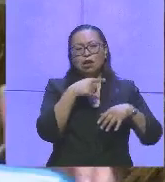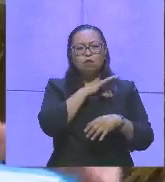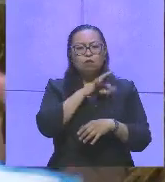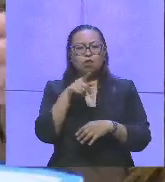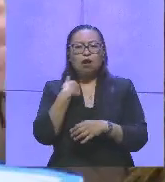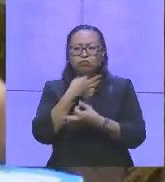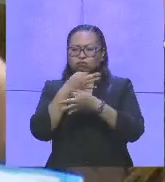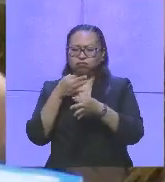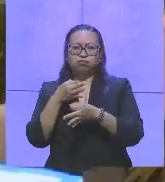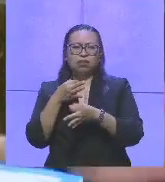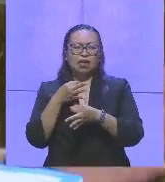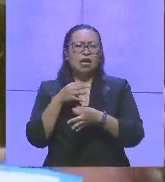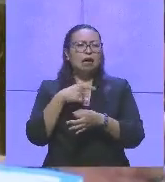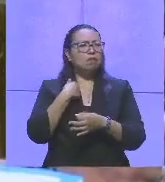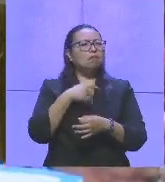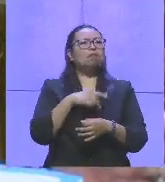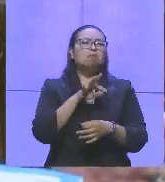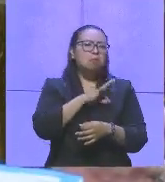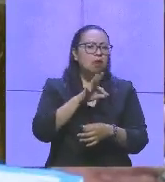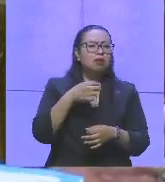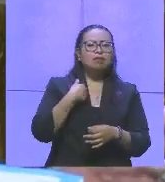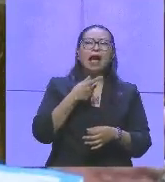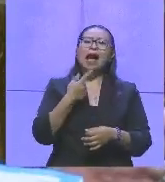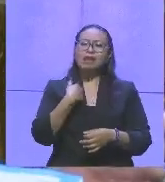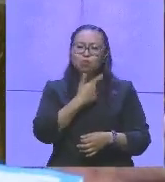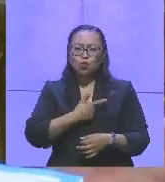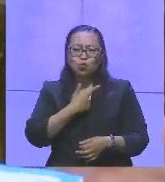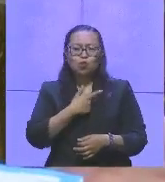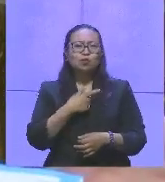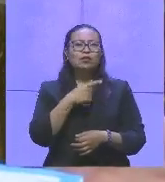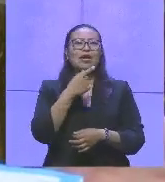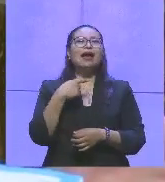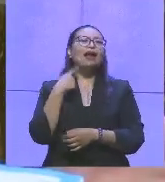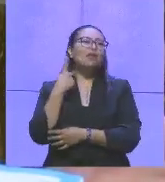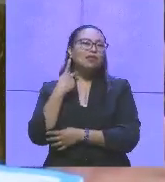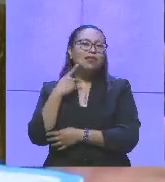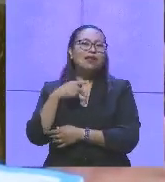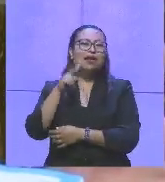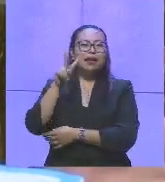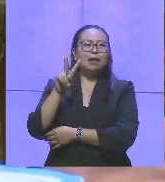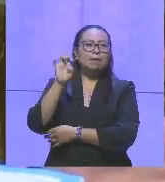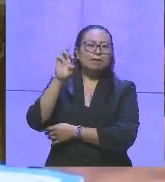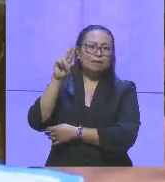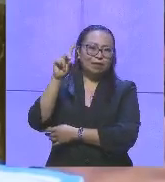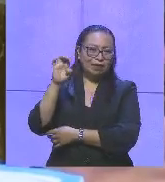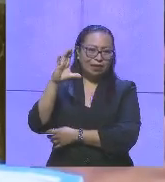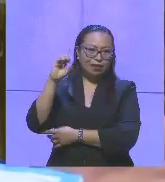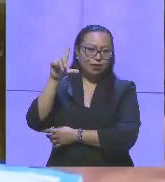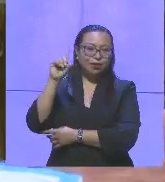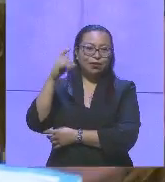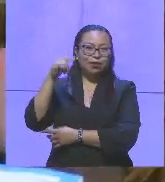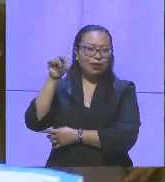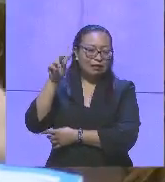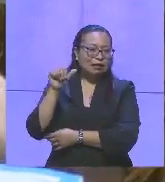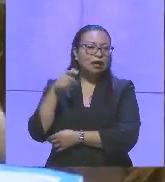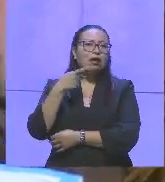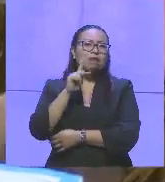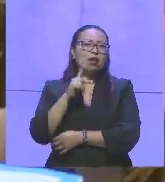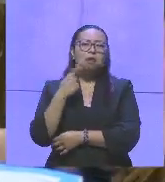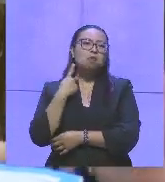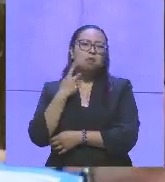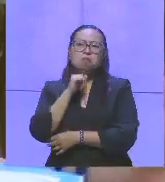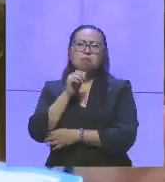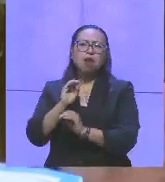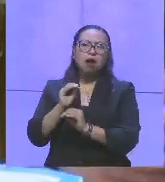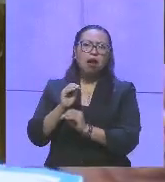periodo de veda, sale a hablar bien del Partido Verde Ecologista de México, influencers que además no se dedicaban a hacer comentarios políticos y de repente